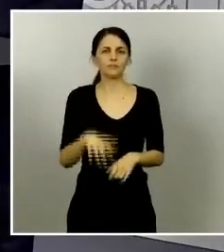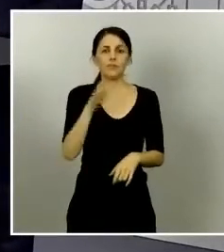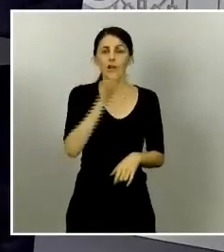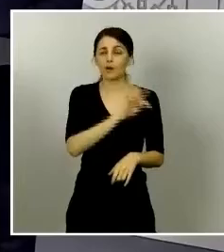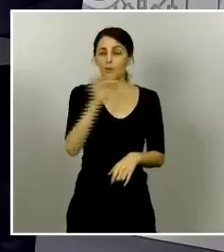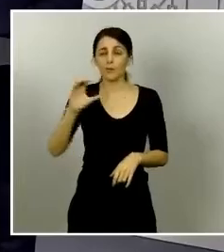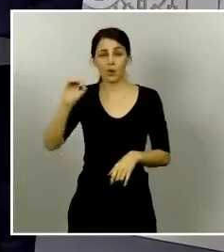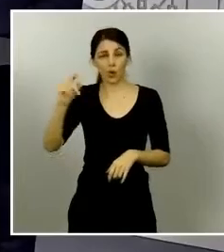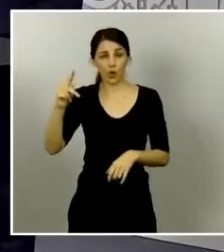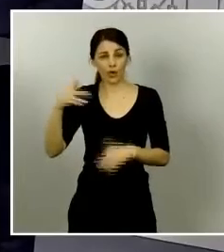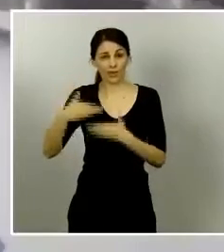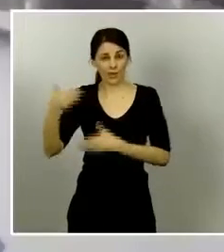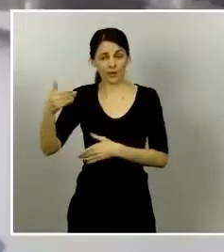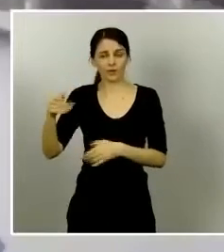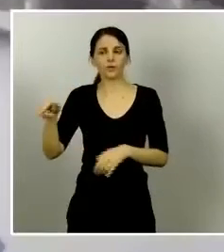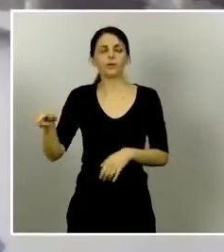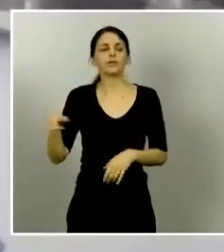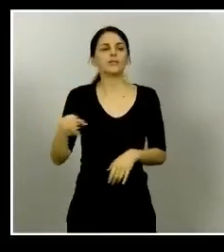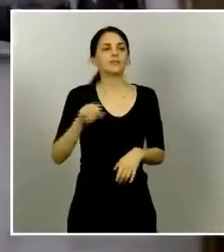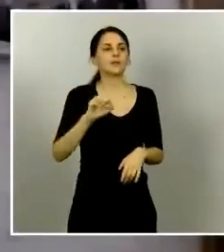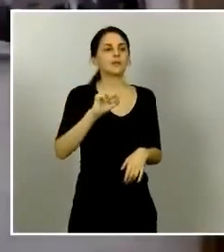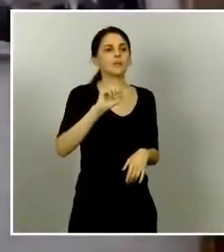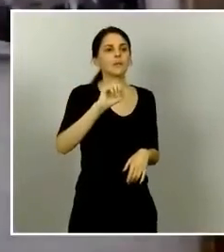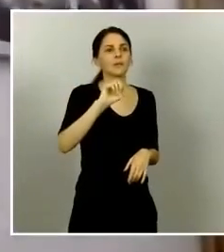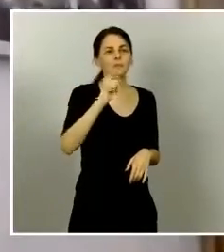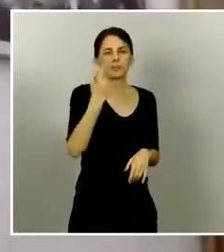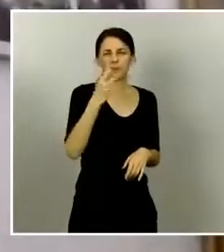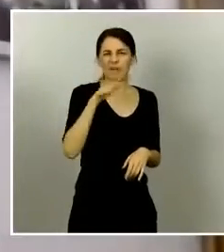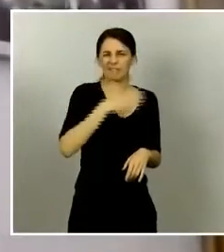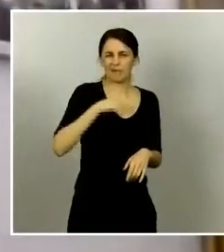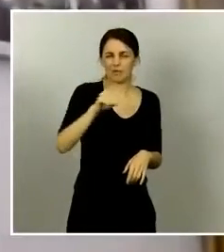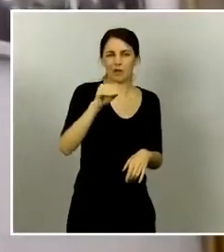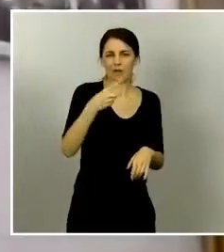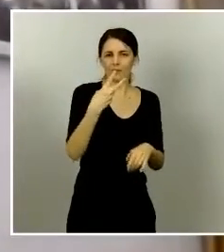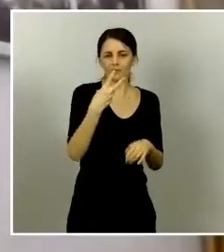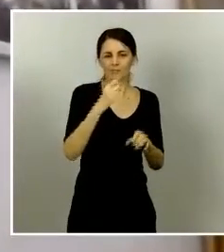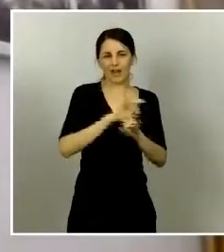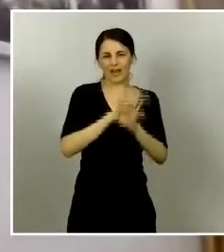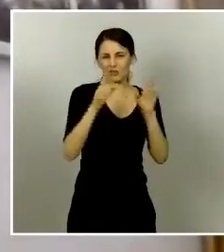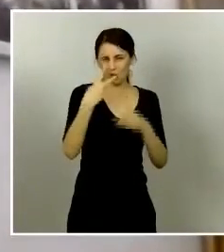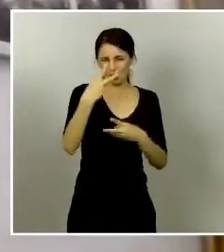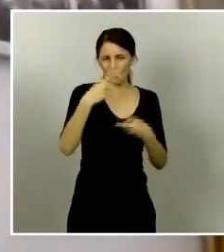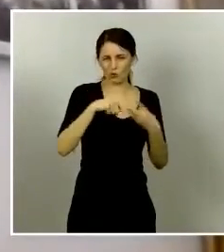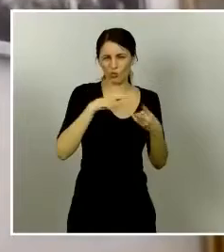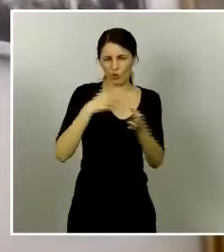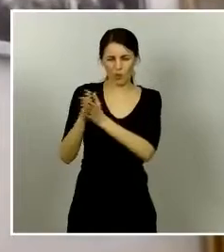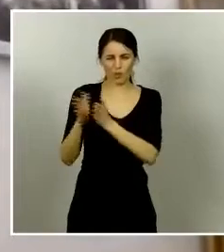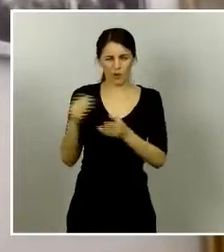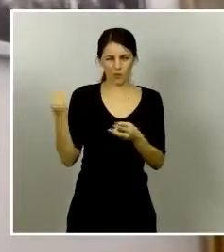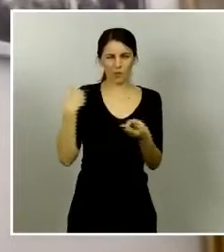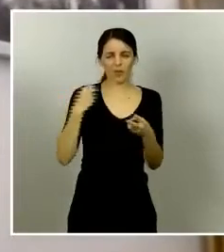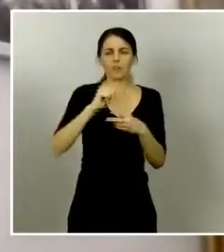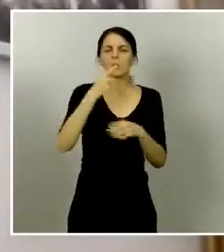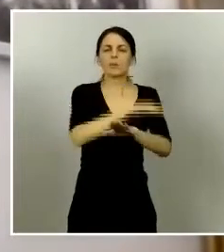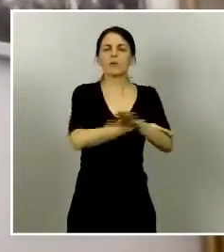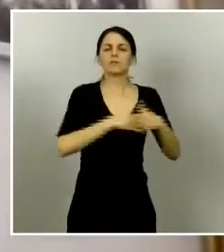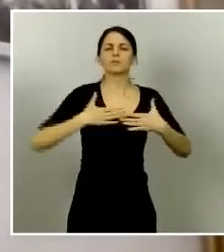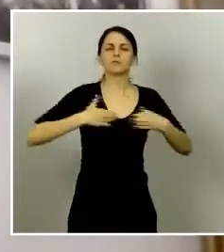turno de OK Diario. Sí, buenas tardes, ministros. En primer lugar, dos aclaraciones que me piden algunos